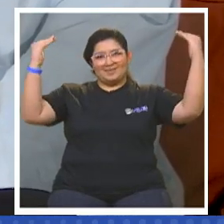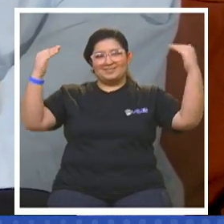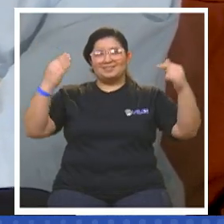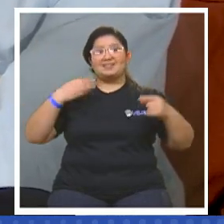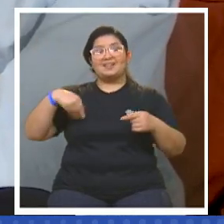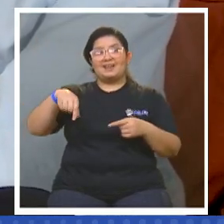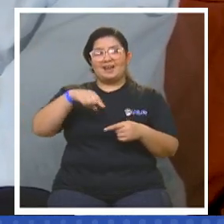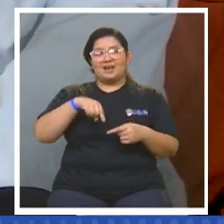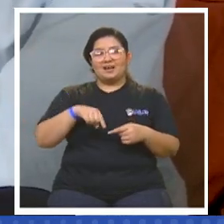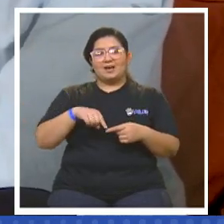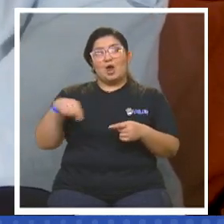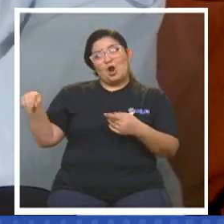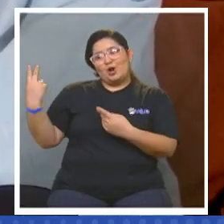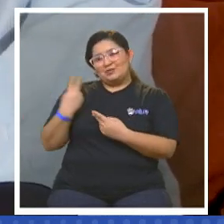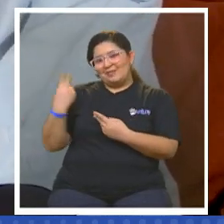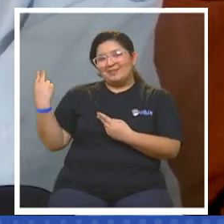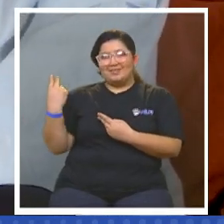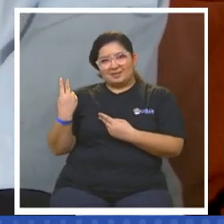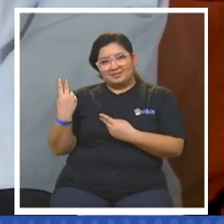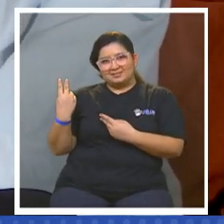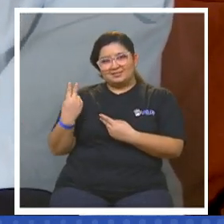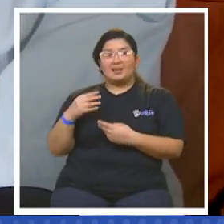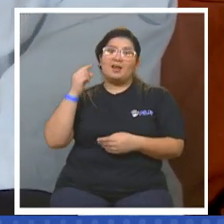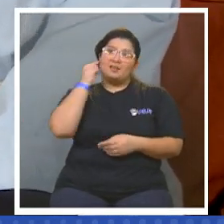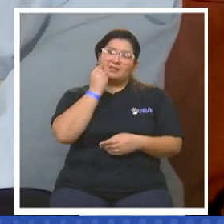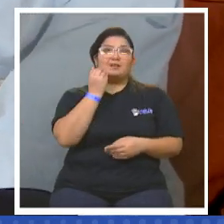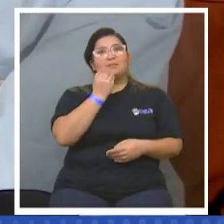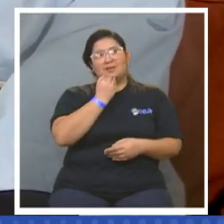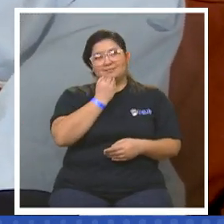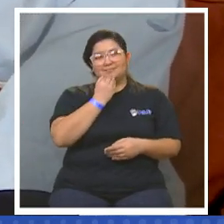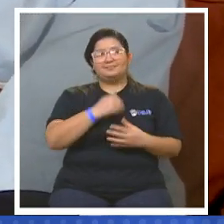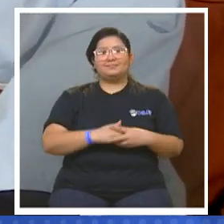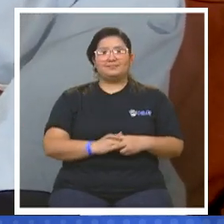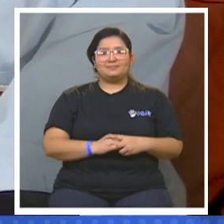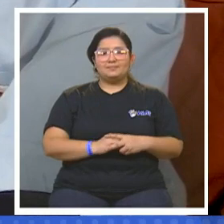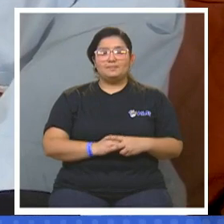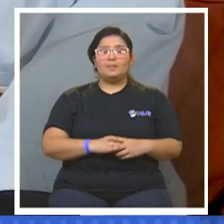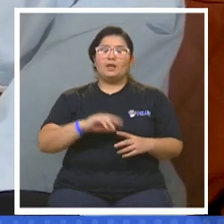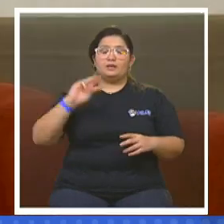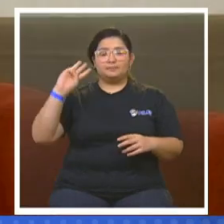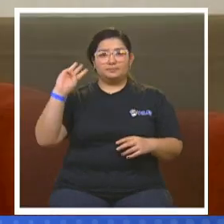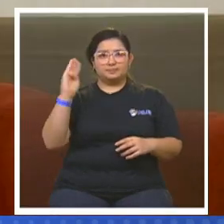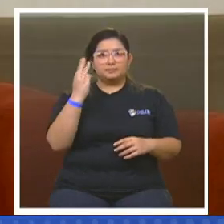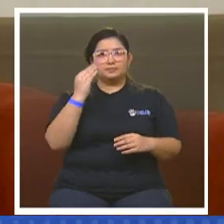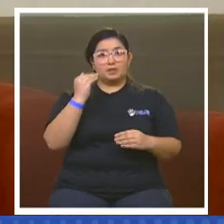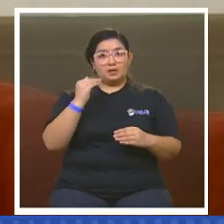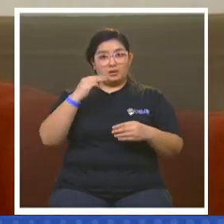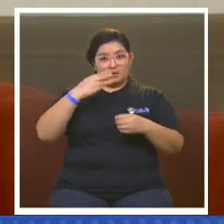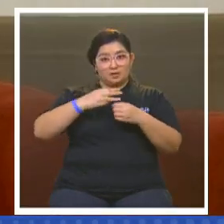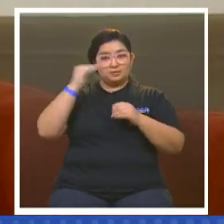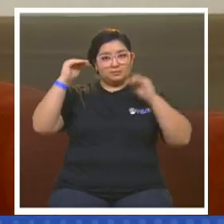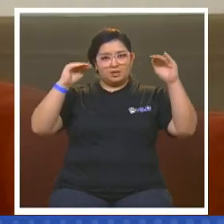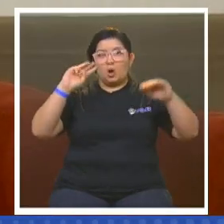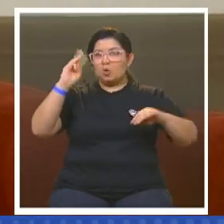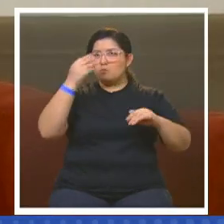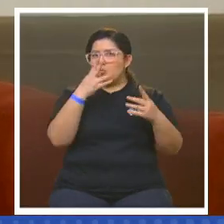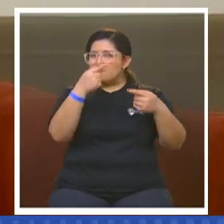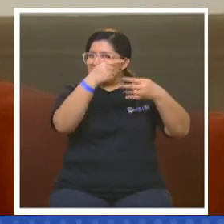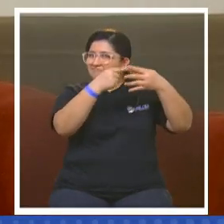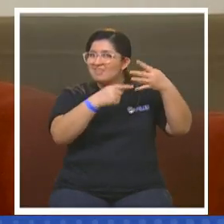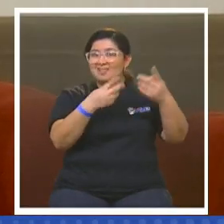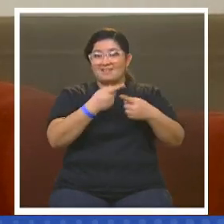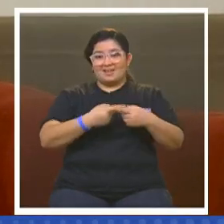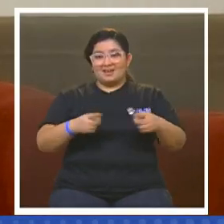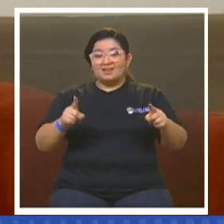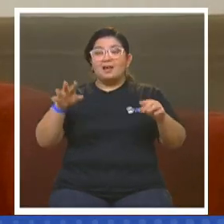entre ellos nosotros dos y don Francisco. La tercera edad es un grupo muy heterogéneo y,